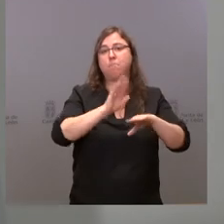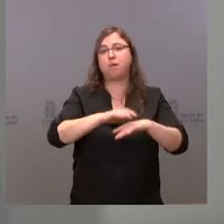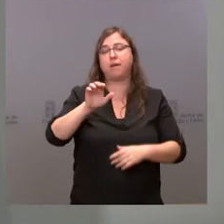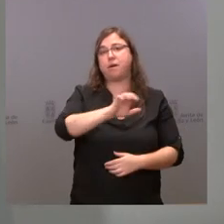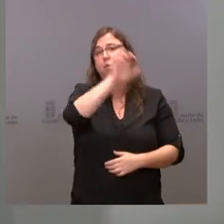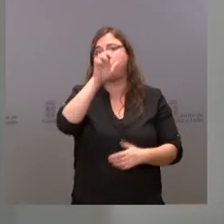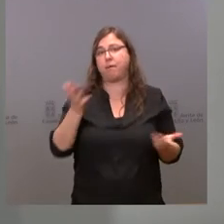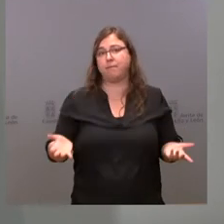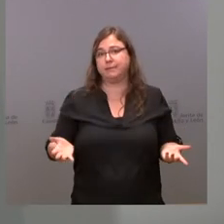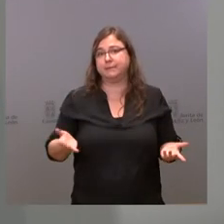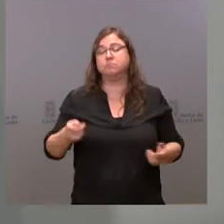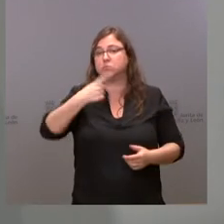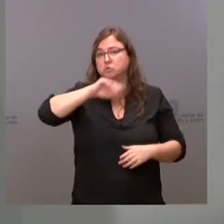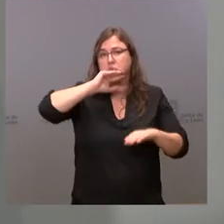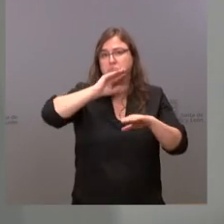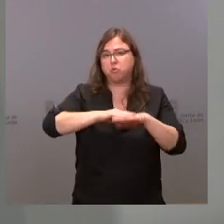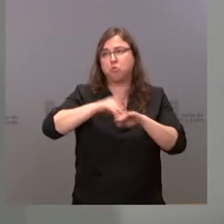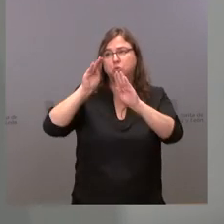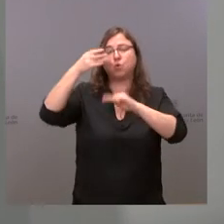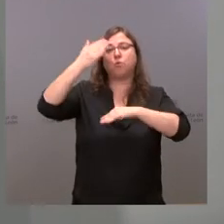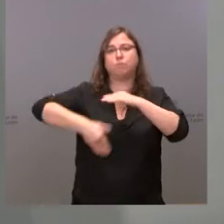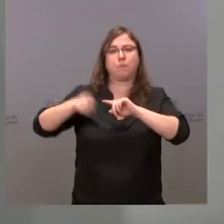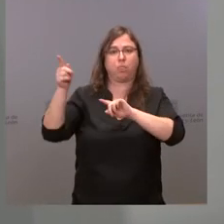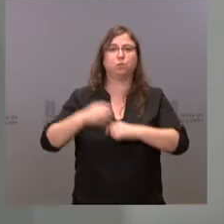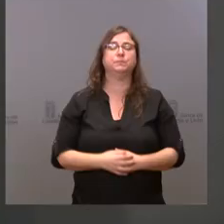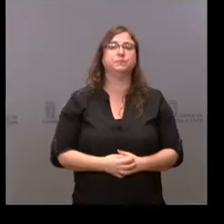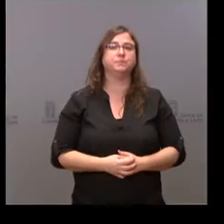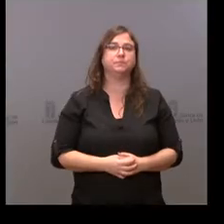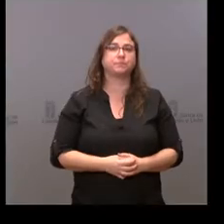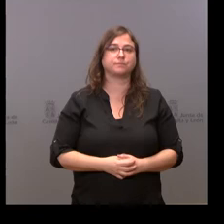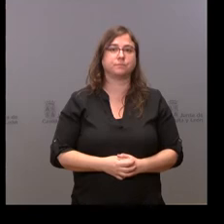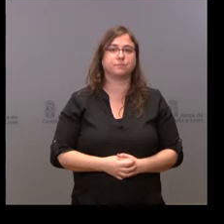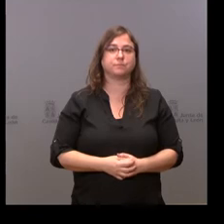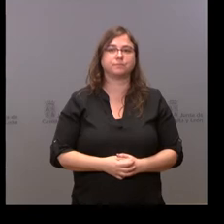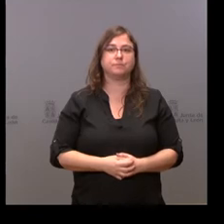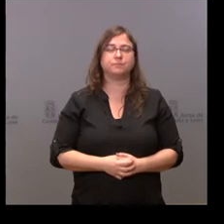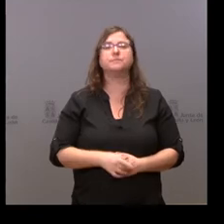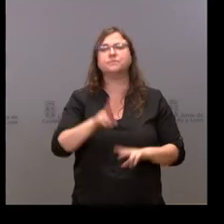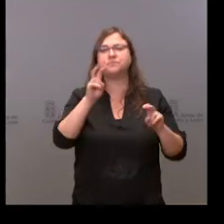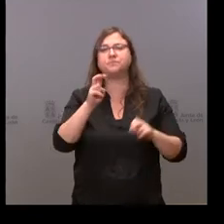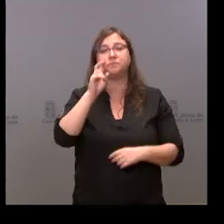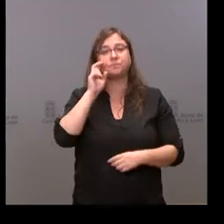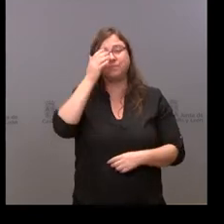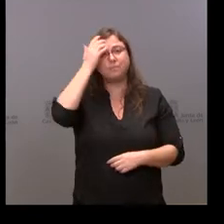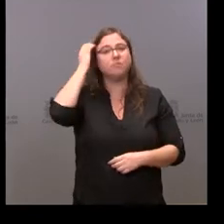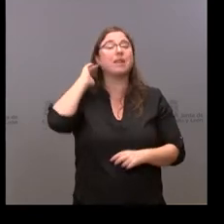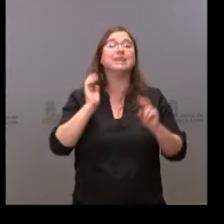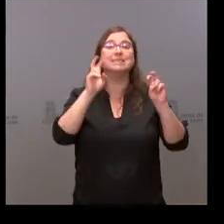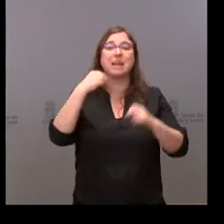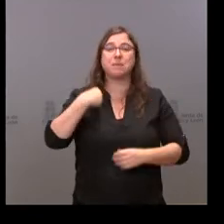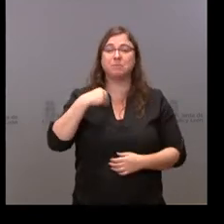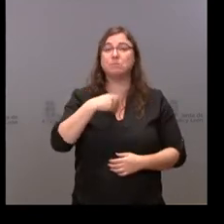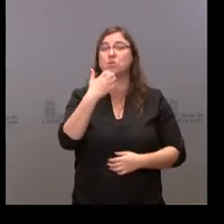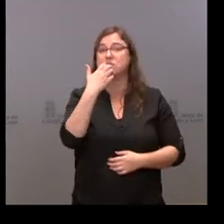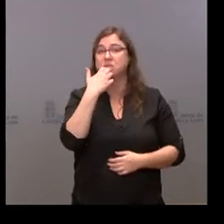para el conjunto europeo y nosotros los vamos a cumplir en acción este plan también y relacionado con esto si de ustedes depende